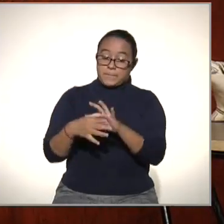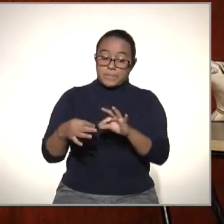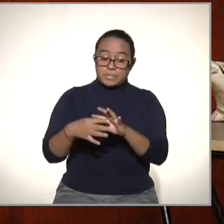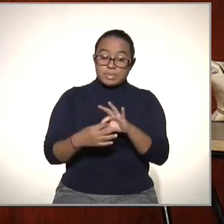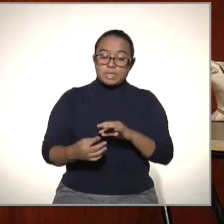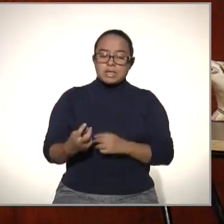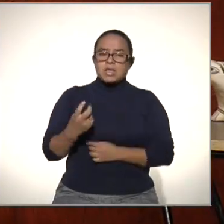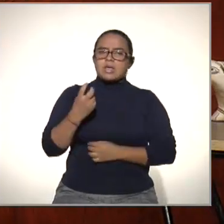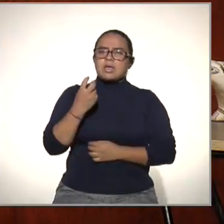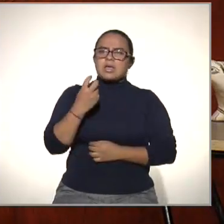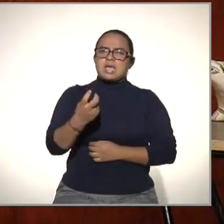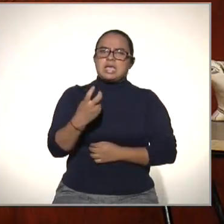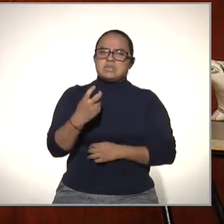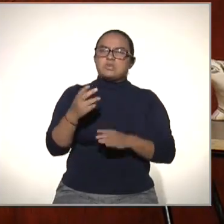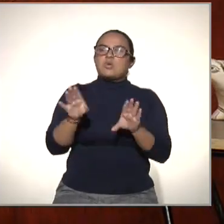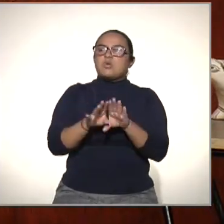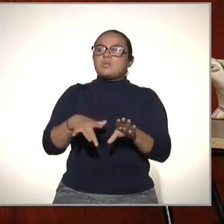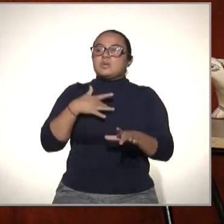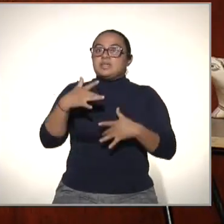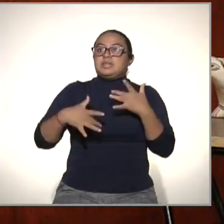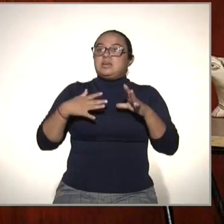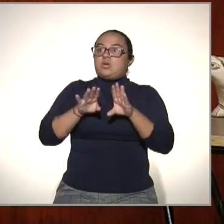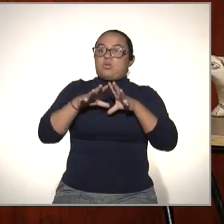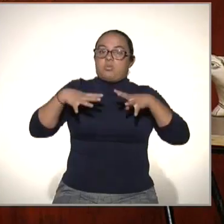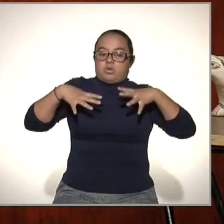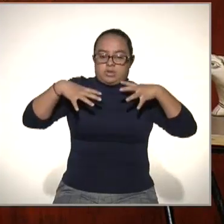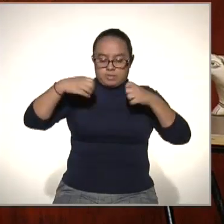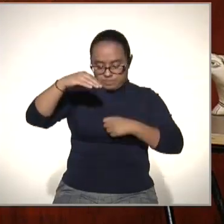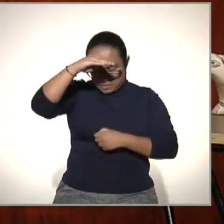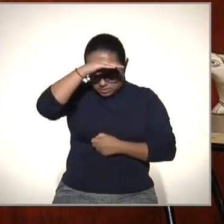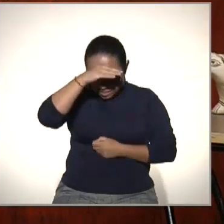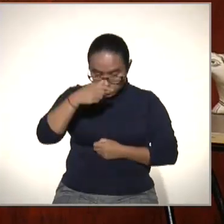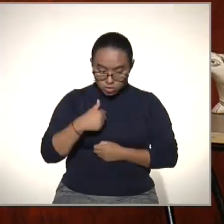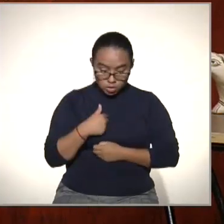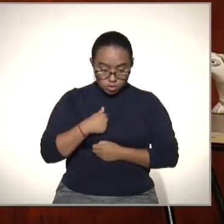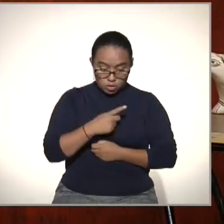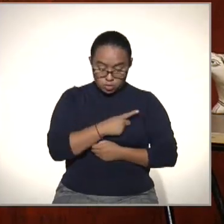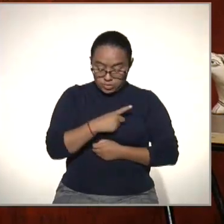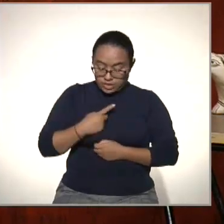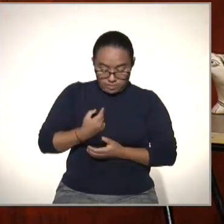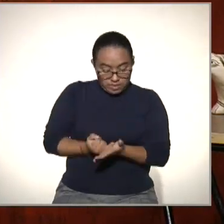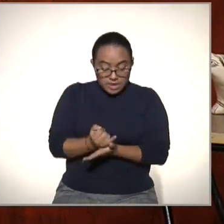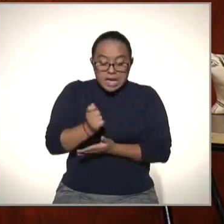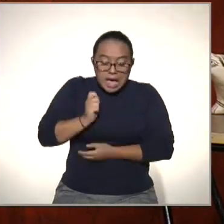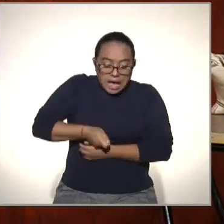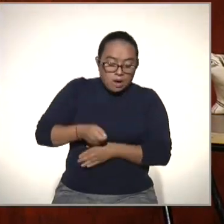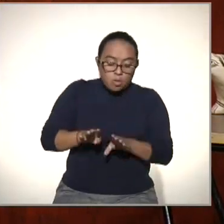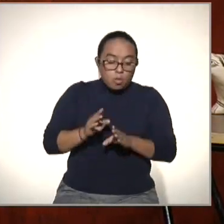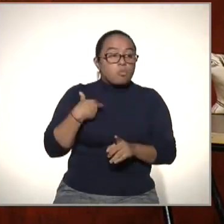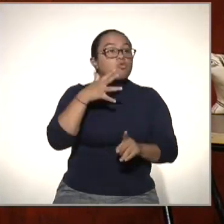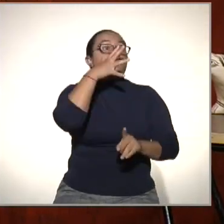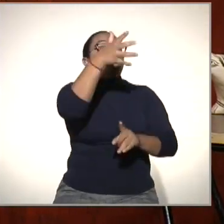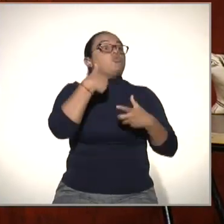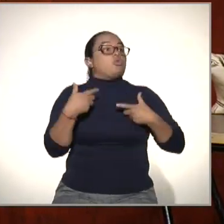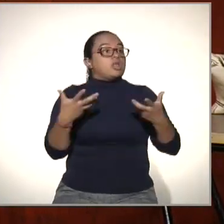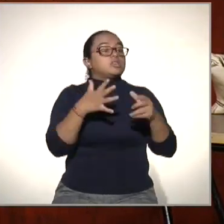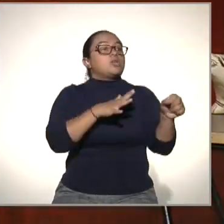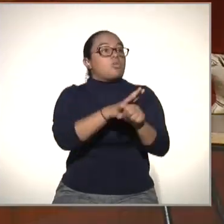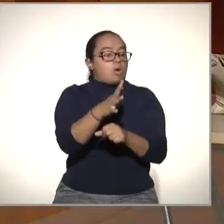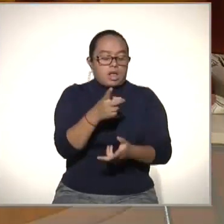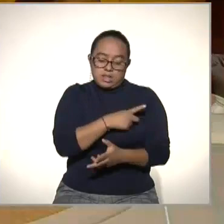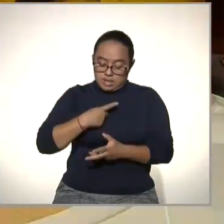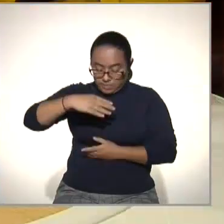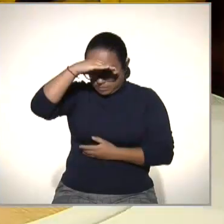puede quitar esta parte tan estresante de estarnos cuestionando todo el tiempo. Es que debo saber ya en este momento qué es lo que quiero, a dónde voy, ¿no? O sea, va a ser